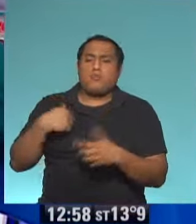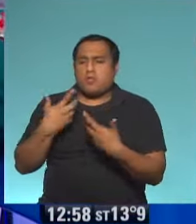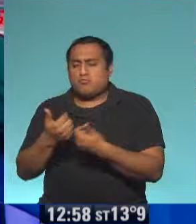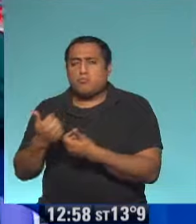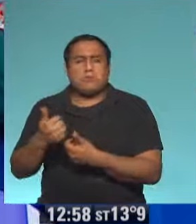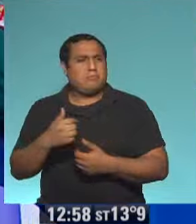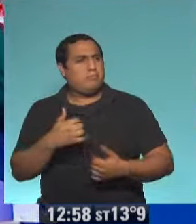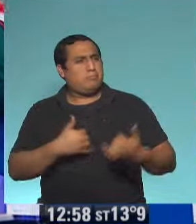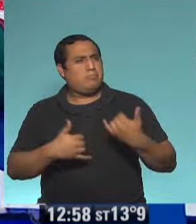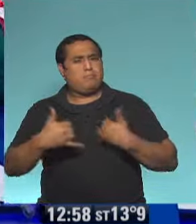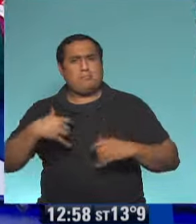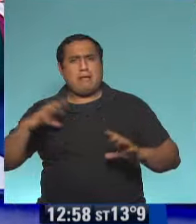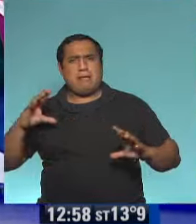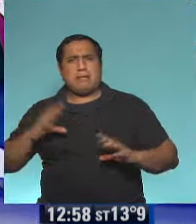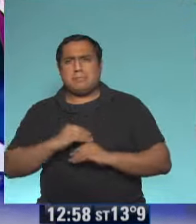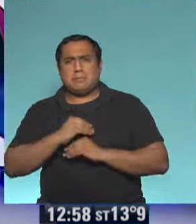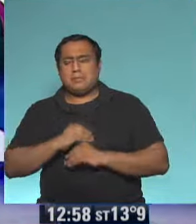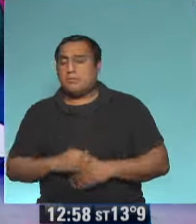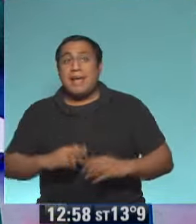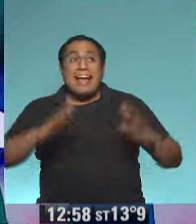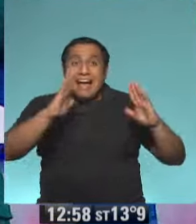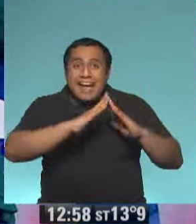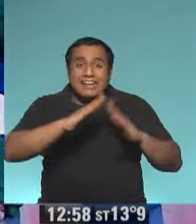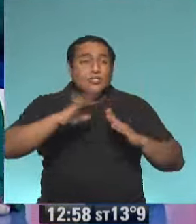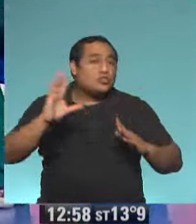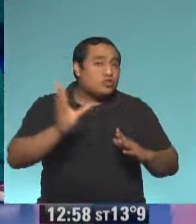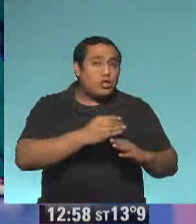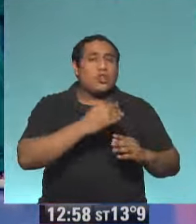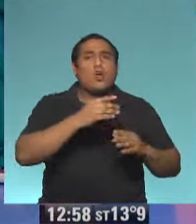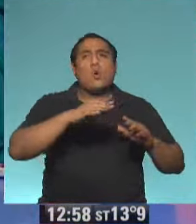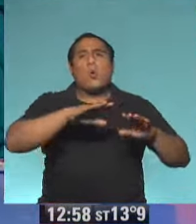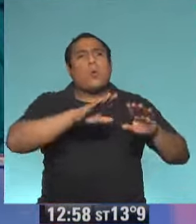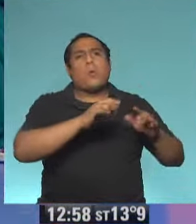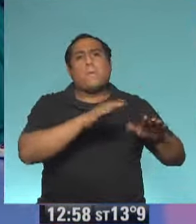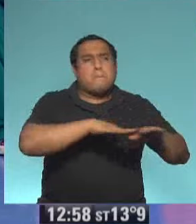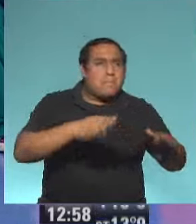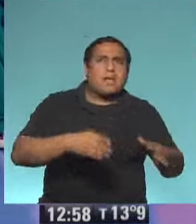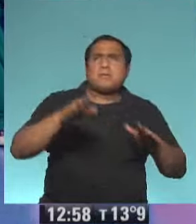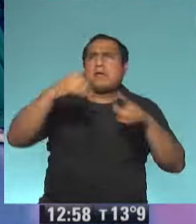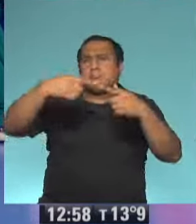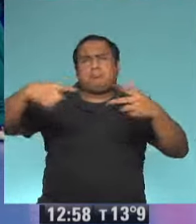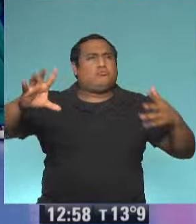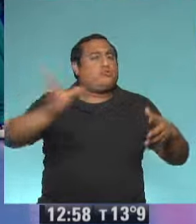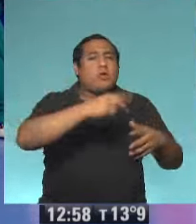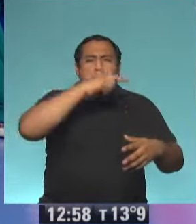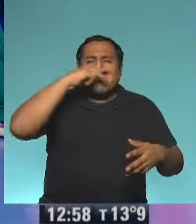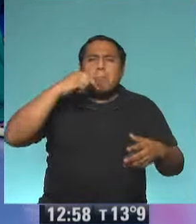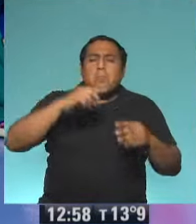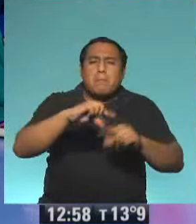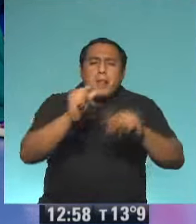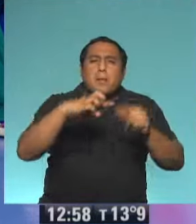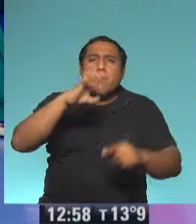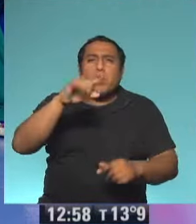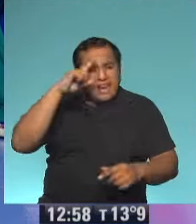se deprimía. Además, la casa entera y sus habitantes y sus muebles apestaba a poleo quemado. El problema se